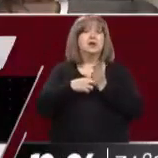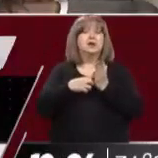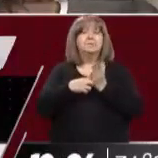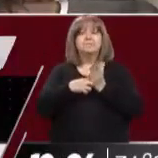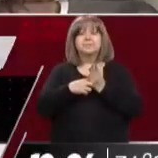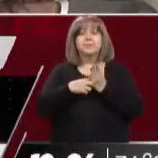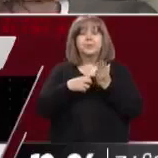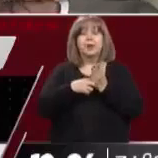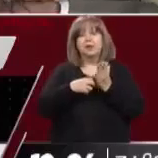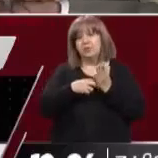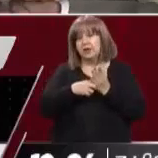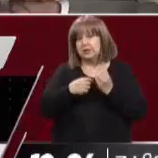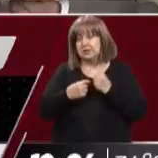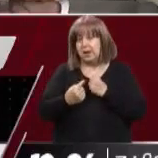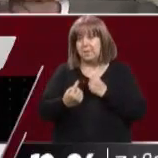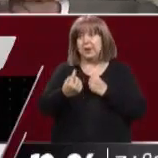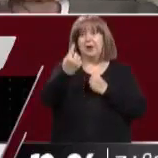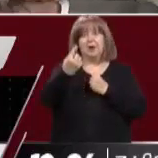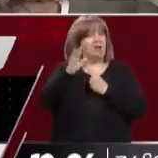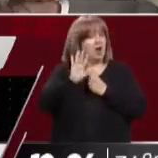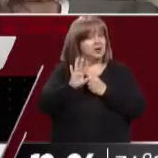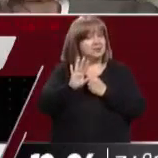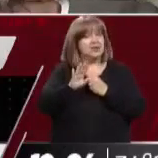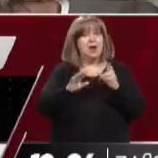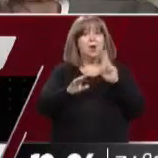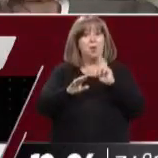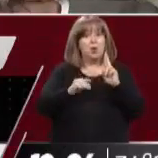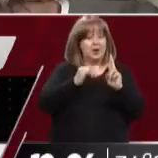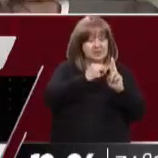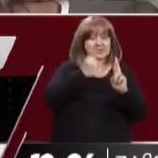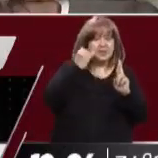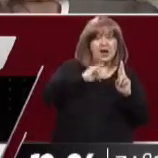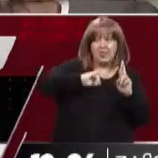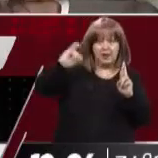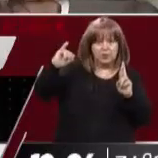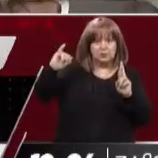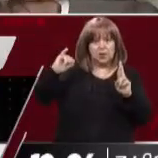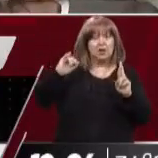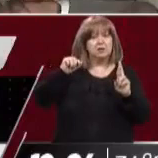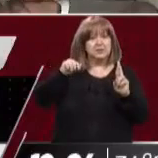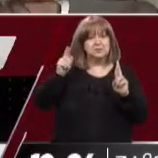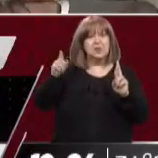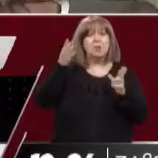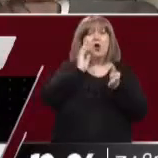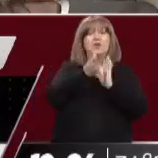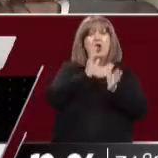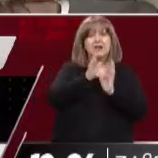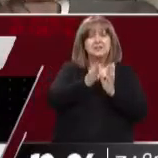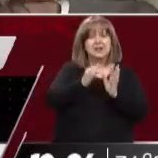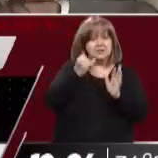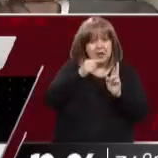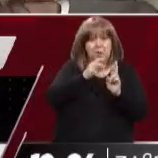de algo que no es la primera vez que ocurre, y es que esta mujer ya había denunciado previamente a este hombre por violencia de